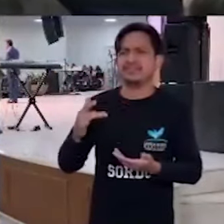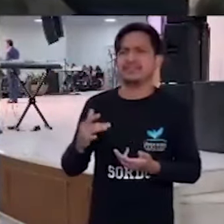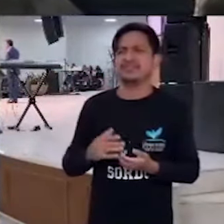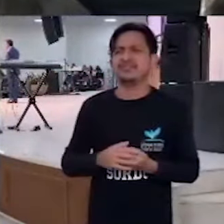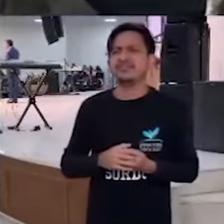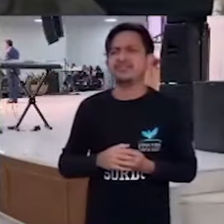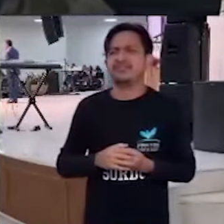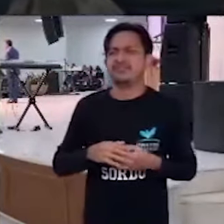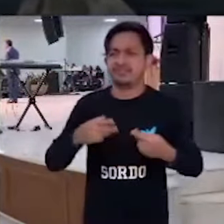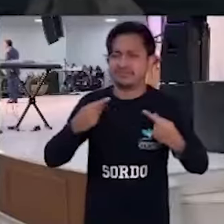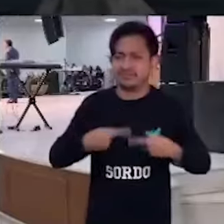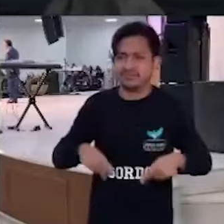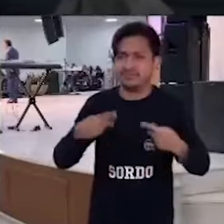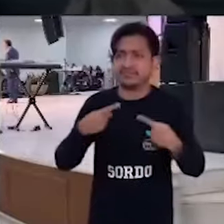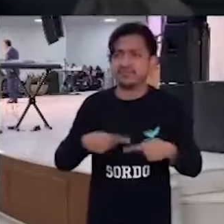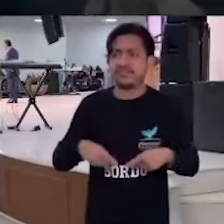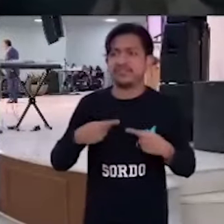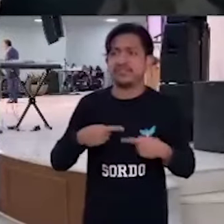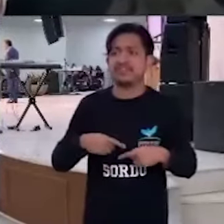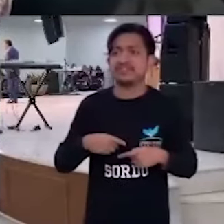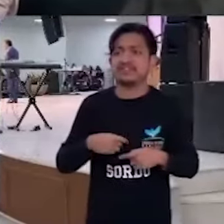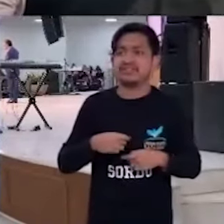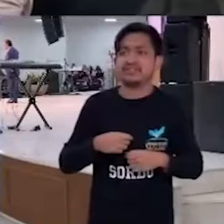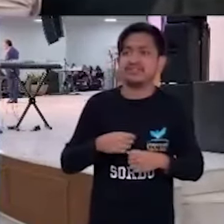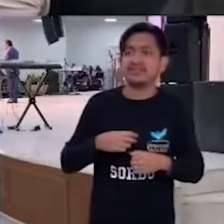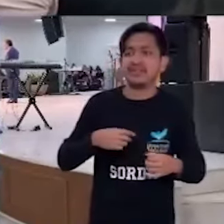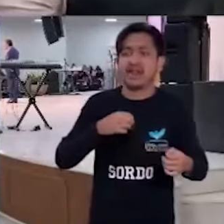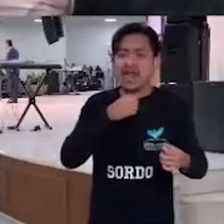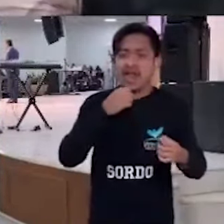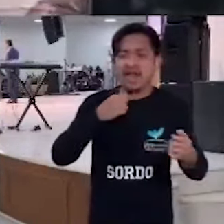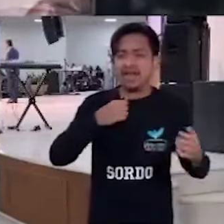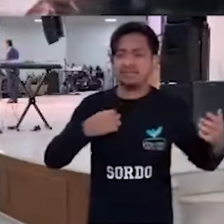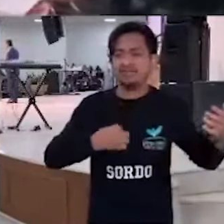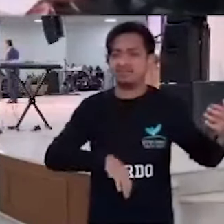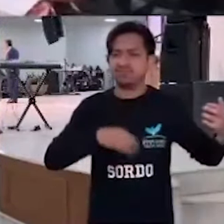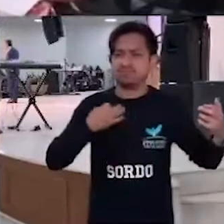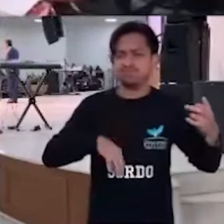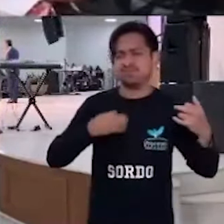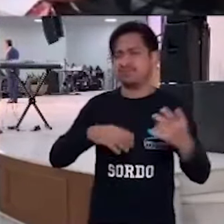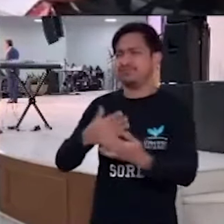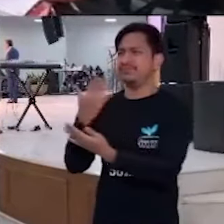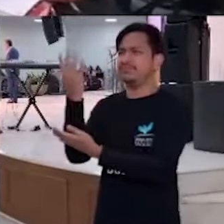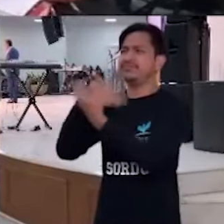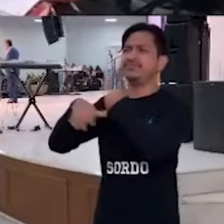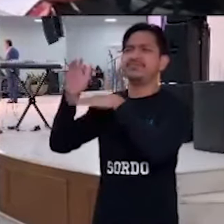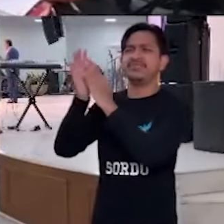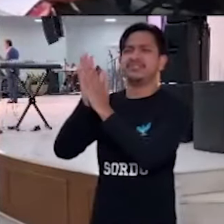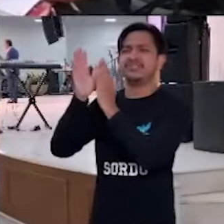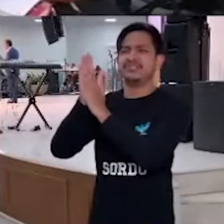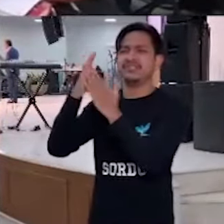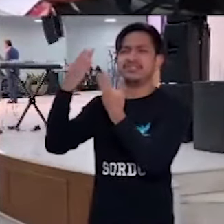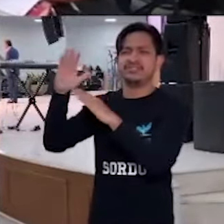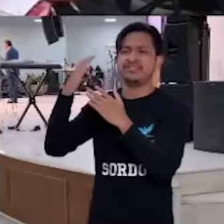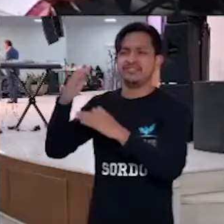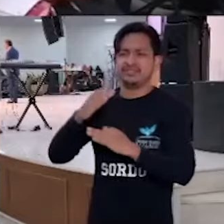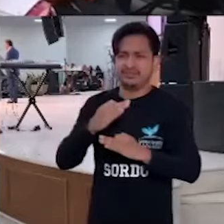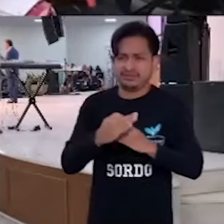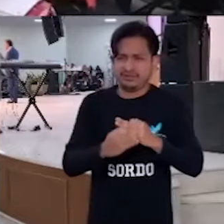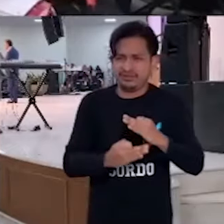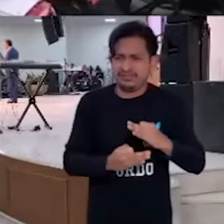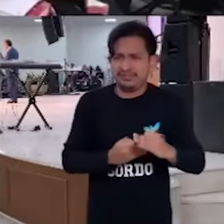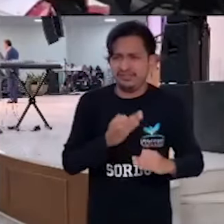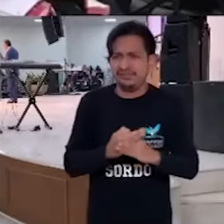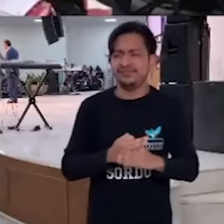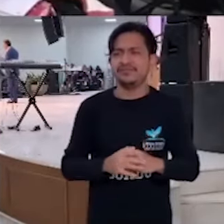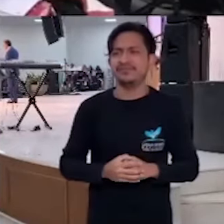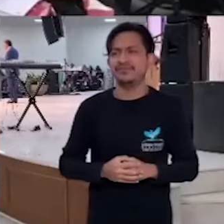alabanza, Señor, sigue ungiendo sus vidas, sus corazones, Señor, que la música que ellos toquen y lo que ellos cantan,